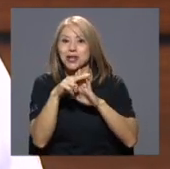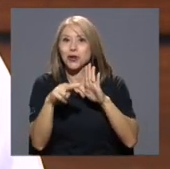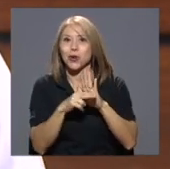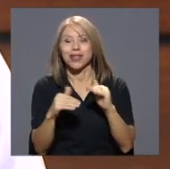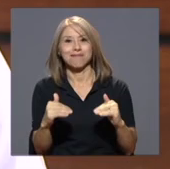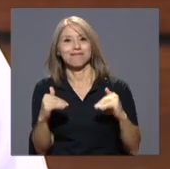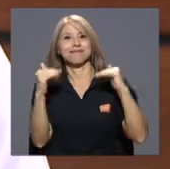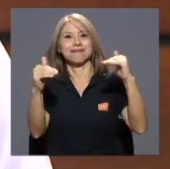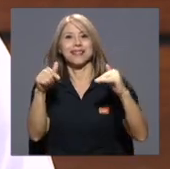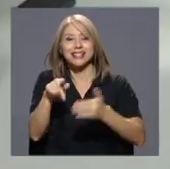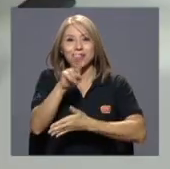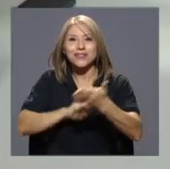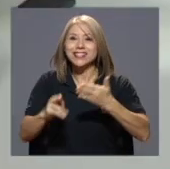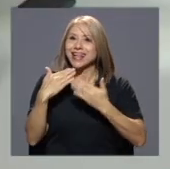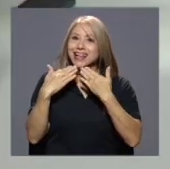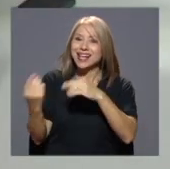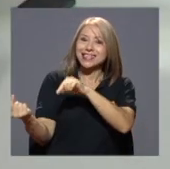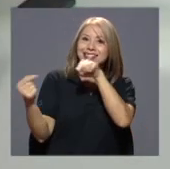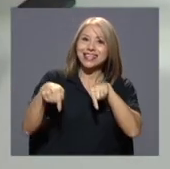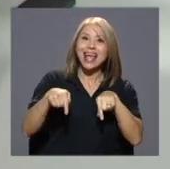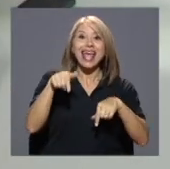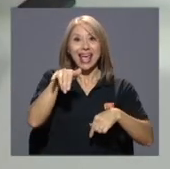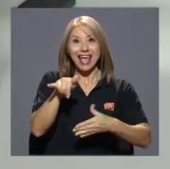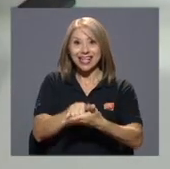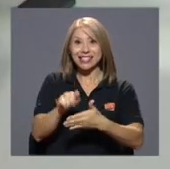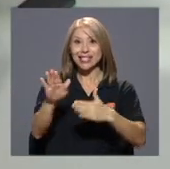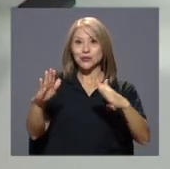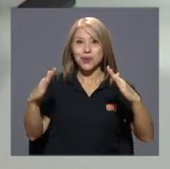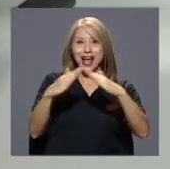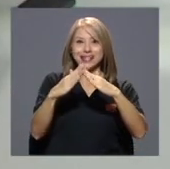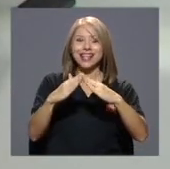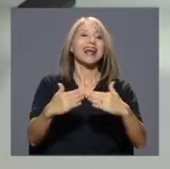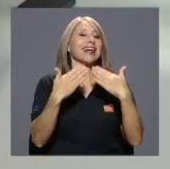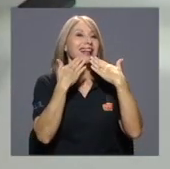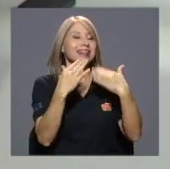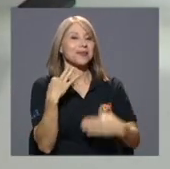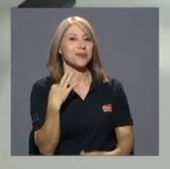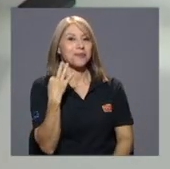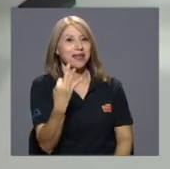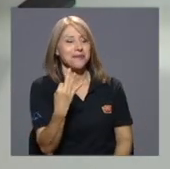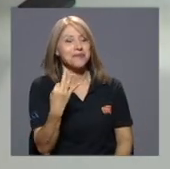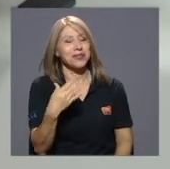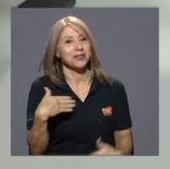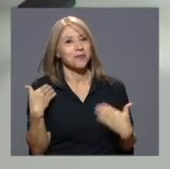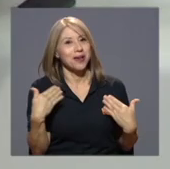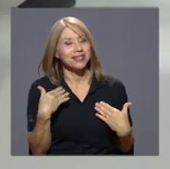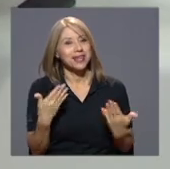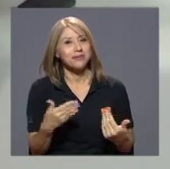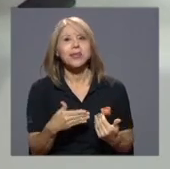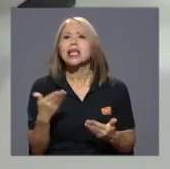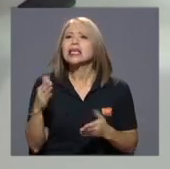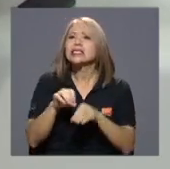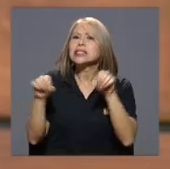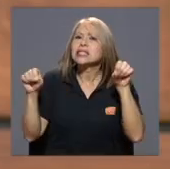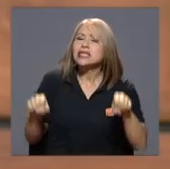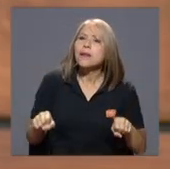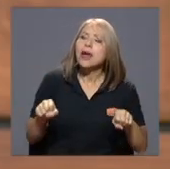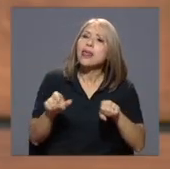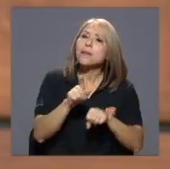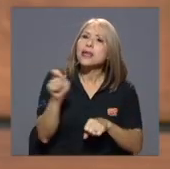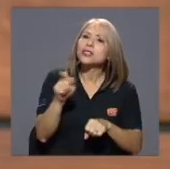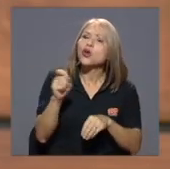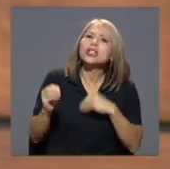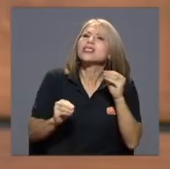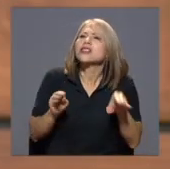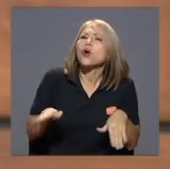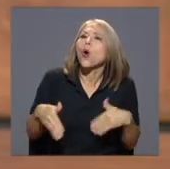don Álvaro. Esta es su casa. Muchas gracias por invitarnos, don Marlu. Un placer. ¿Cómo está el sistema de pensiones, don Álvaro? Sí.